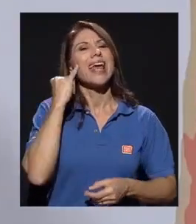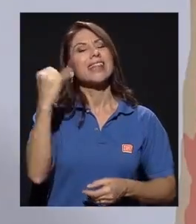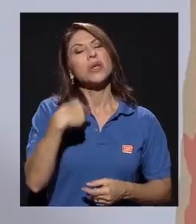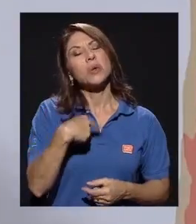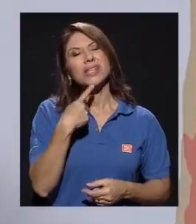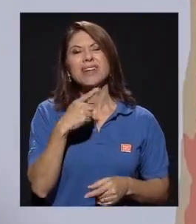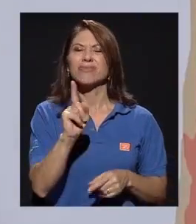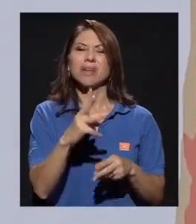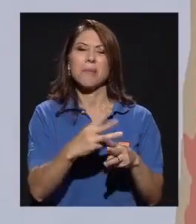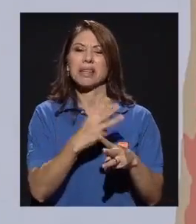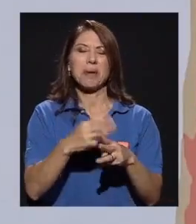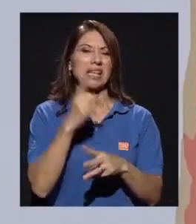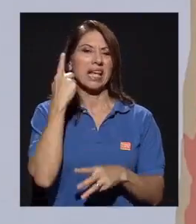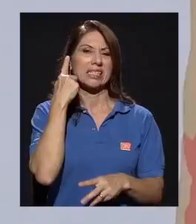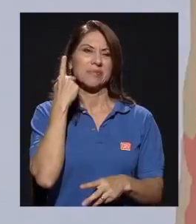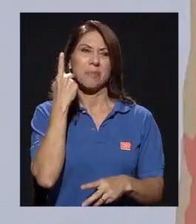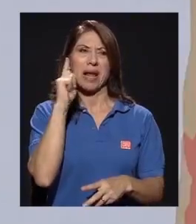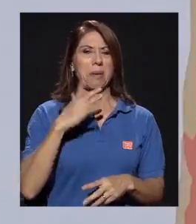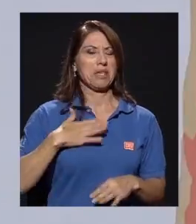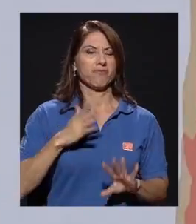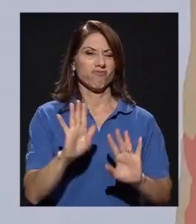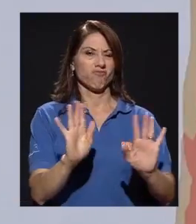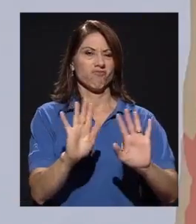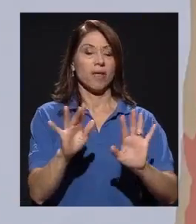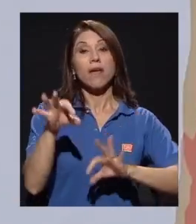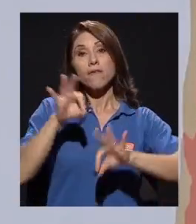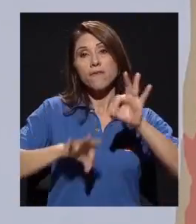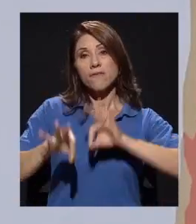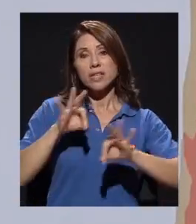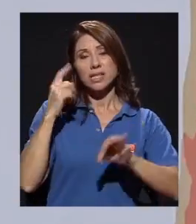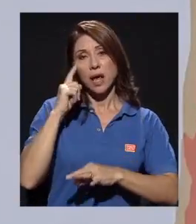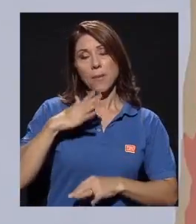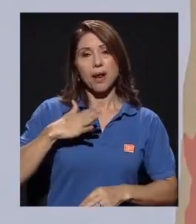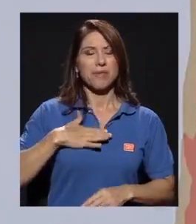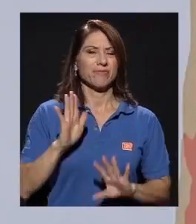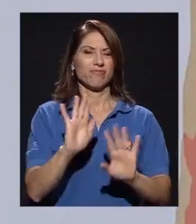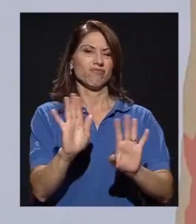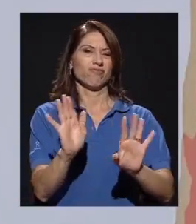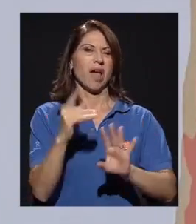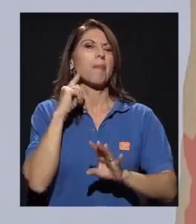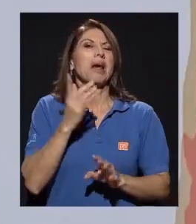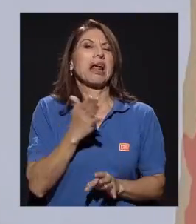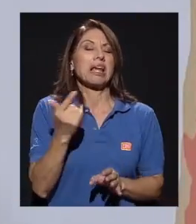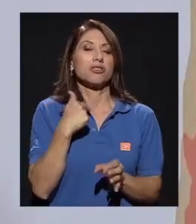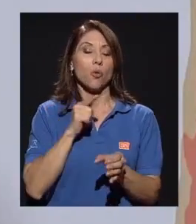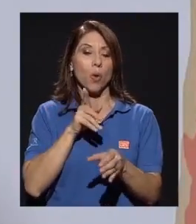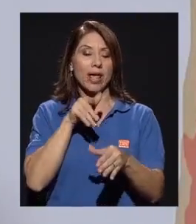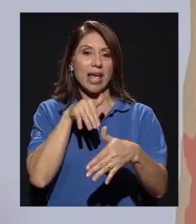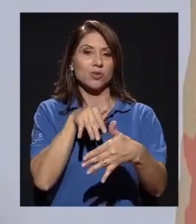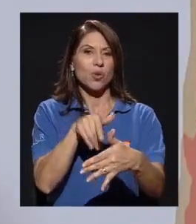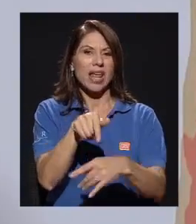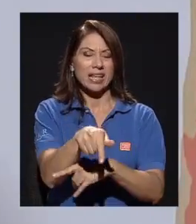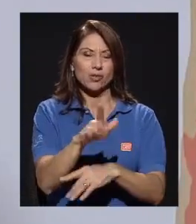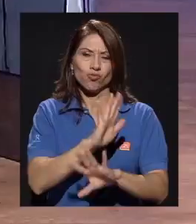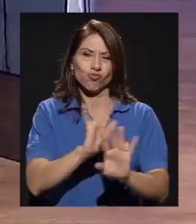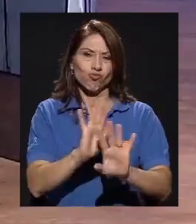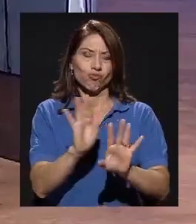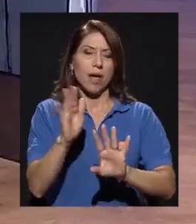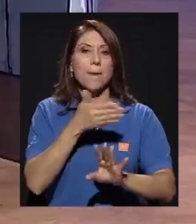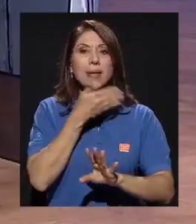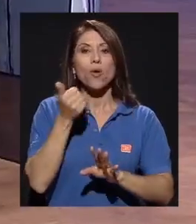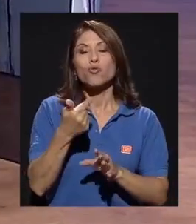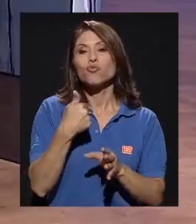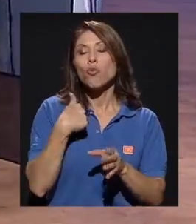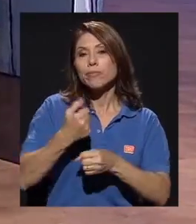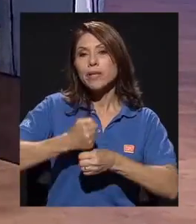mí que la física tampoco o que para qué voy a entrar en ese en ese espacio si mi tarea tiene que ver de alguna manera con